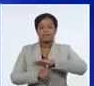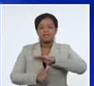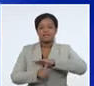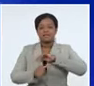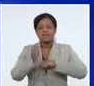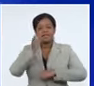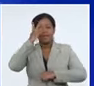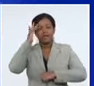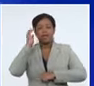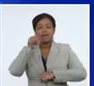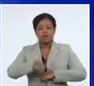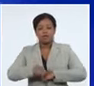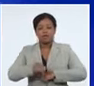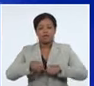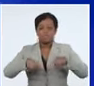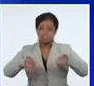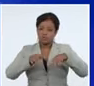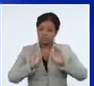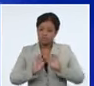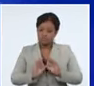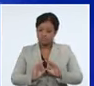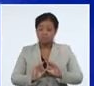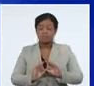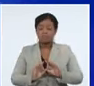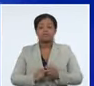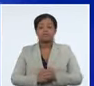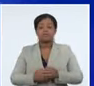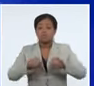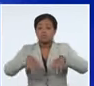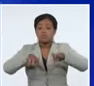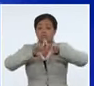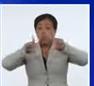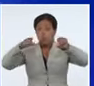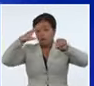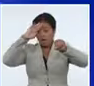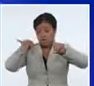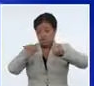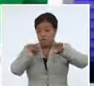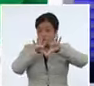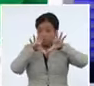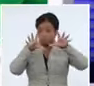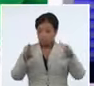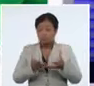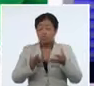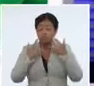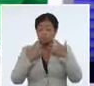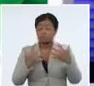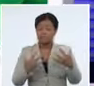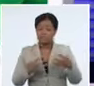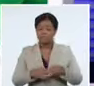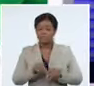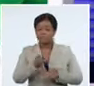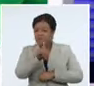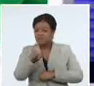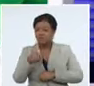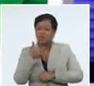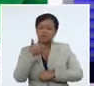actual, con la situación actual de Cuba y del muy importante. Tú preguntabas cómo se